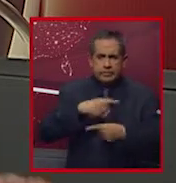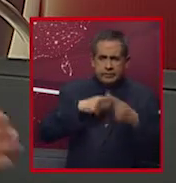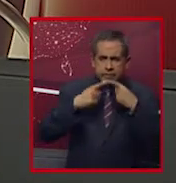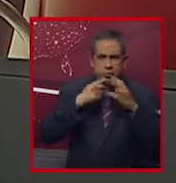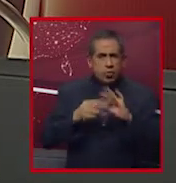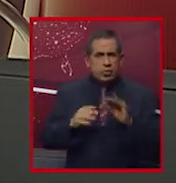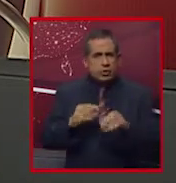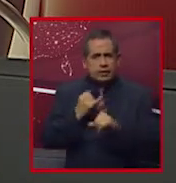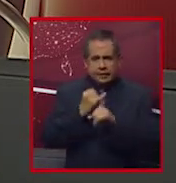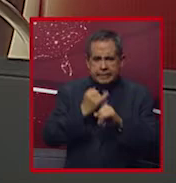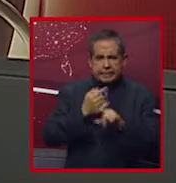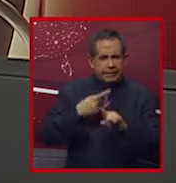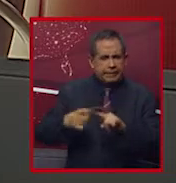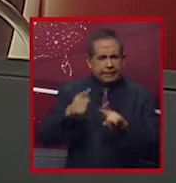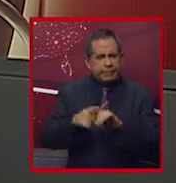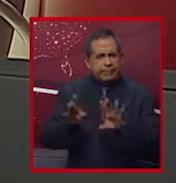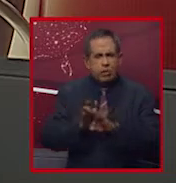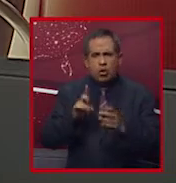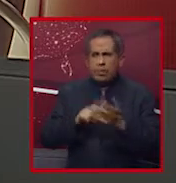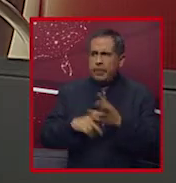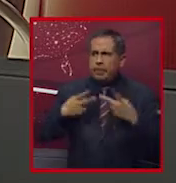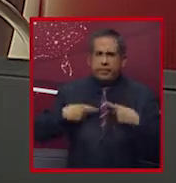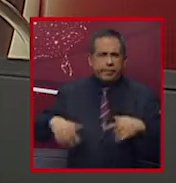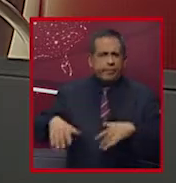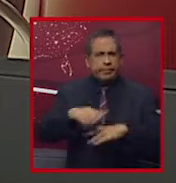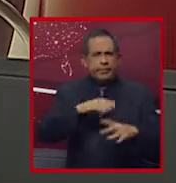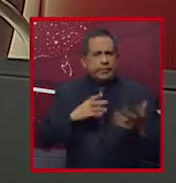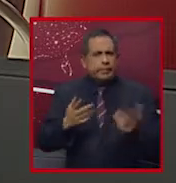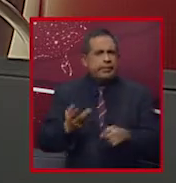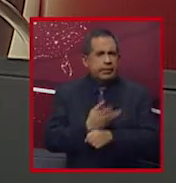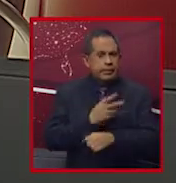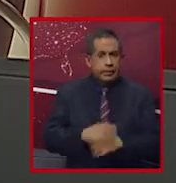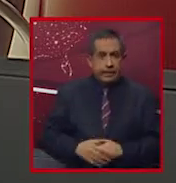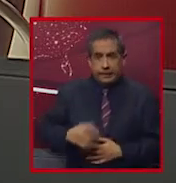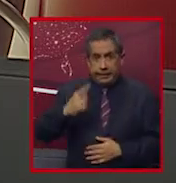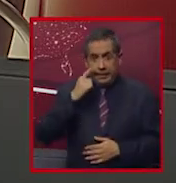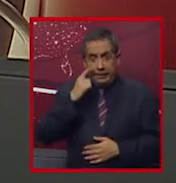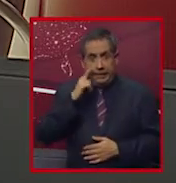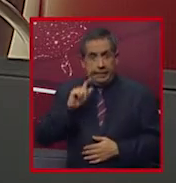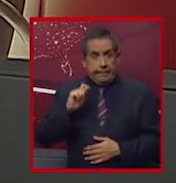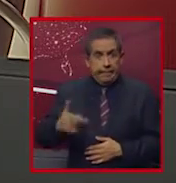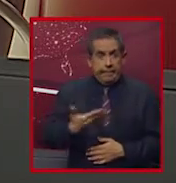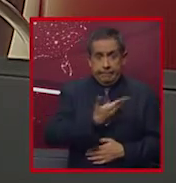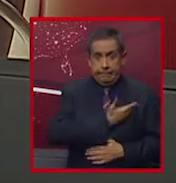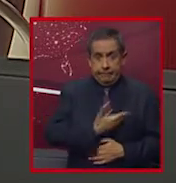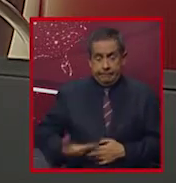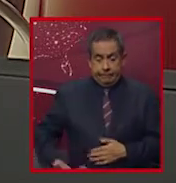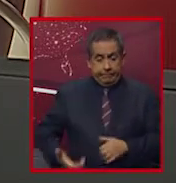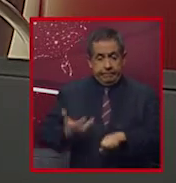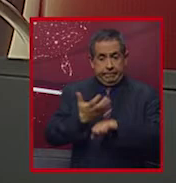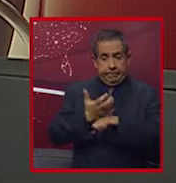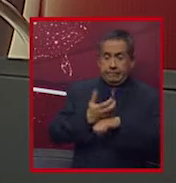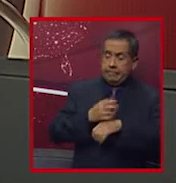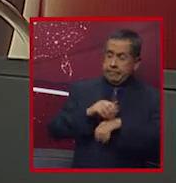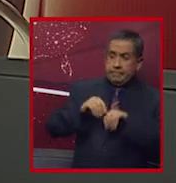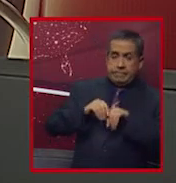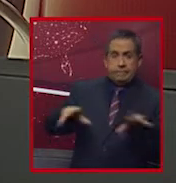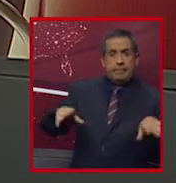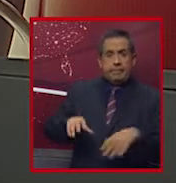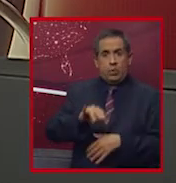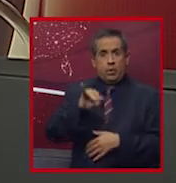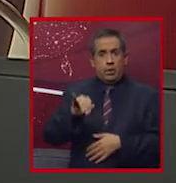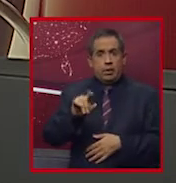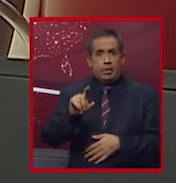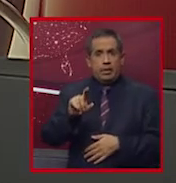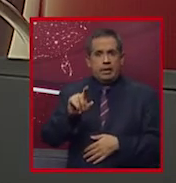también en la plática de los ciudadanos en todo el país. Porque luego de que el presidente de Estados Unidos anunció este jueves